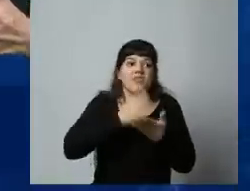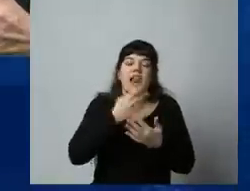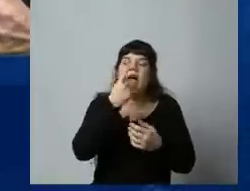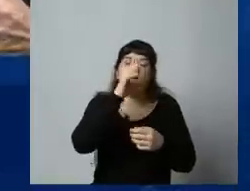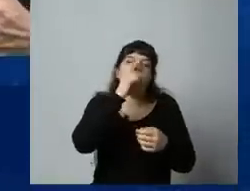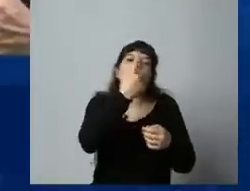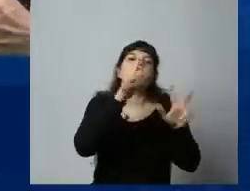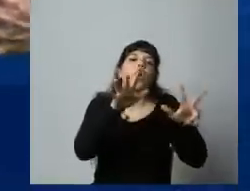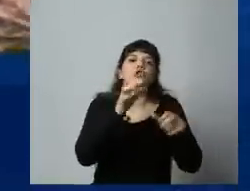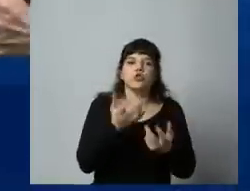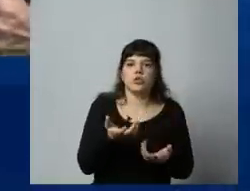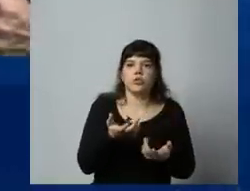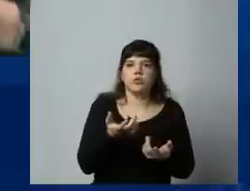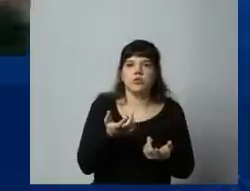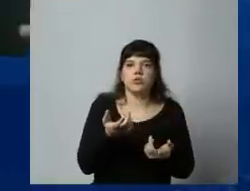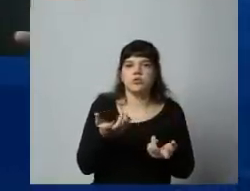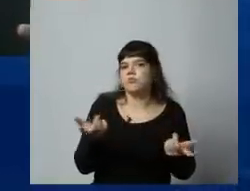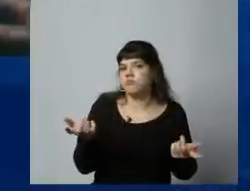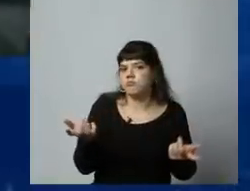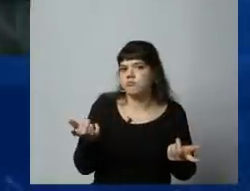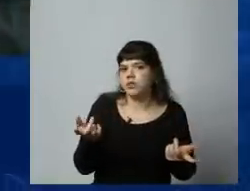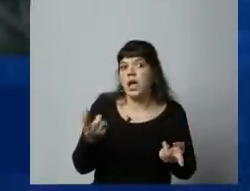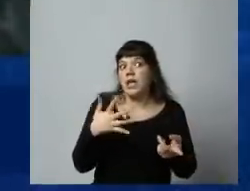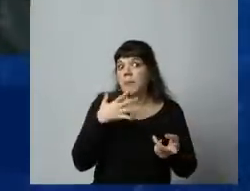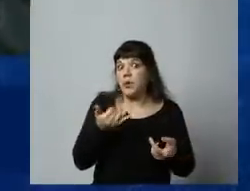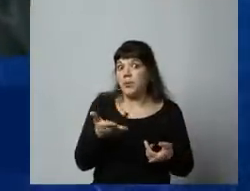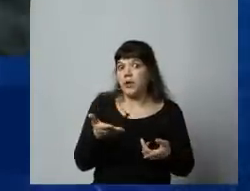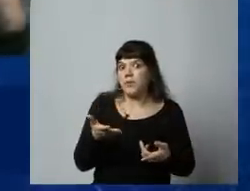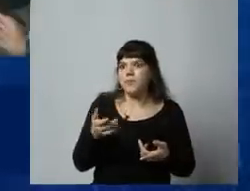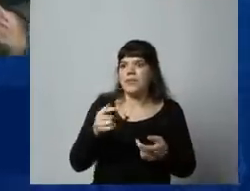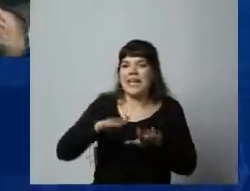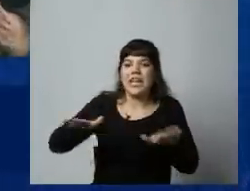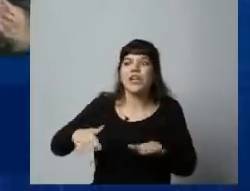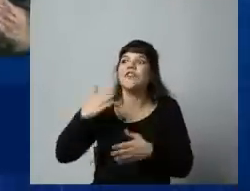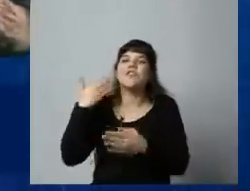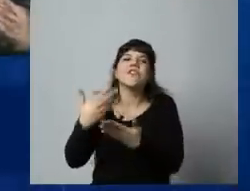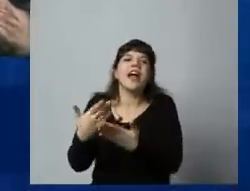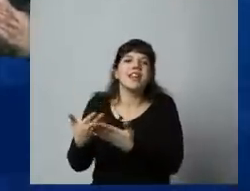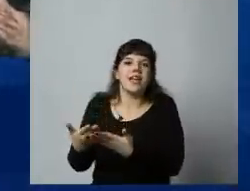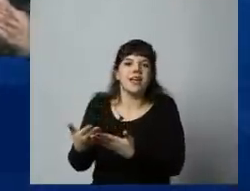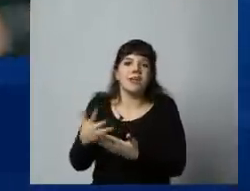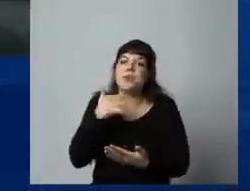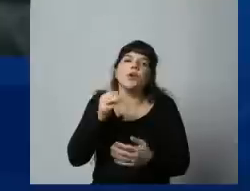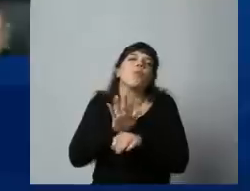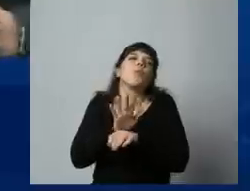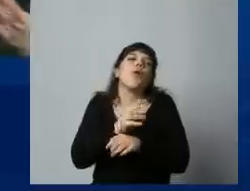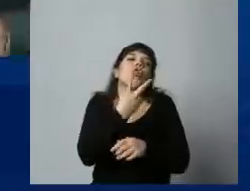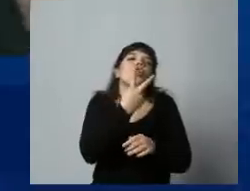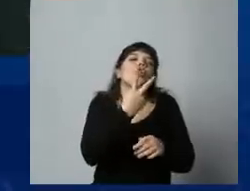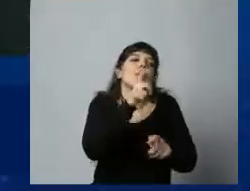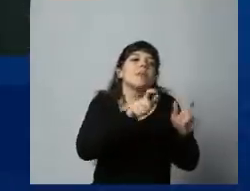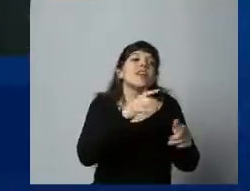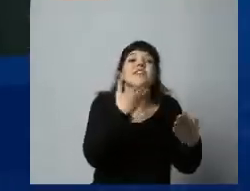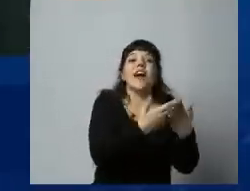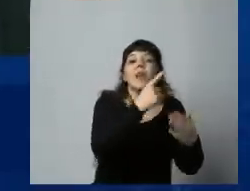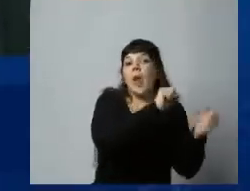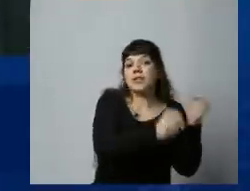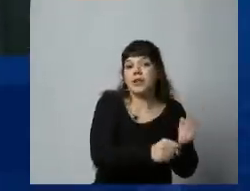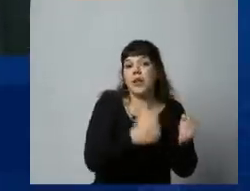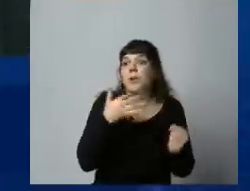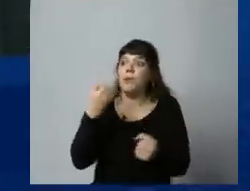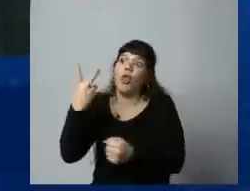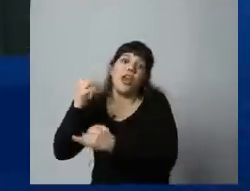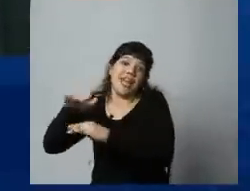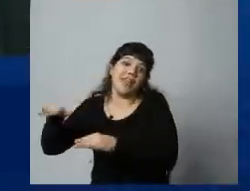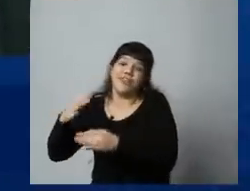claro los niños que faltan por ejemplo claro Exacto son estos son los dos que no fueron al asado son los niños que faltan todos los días en una